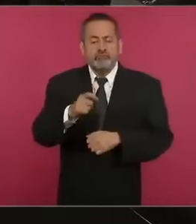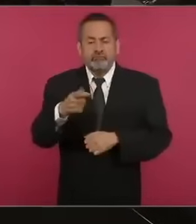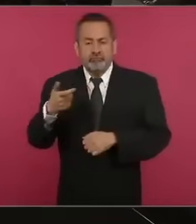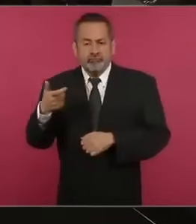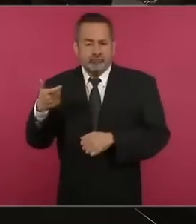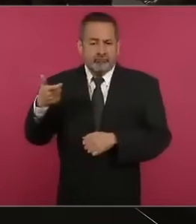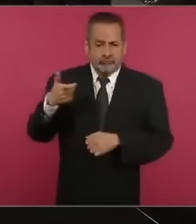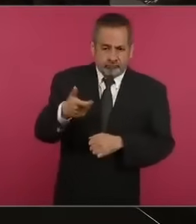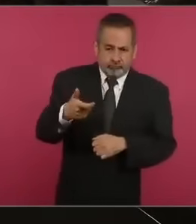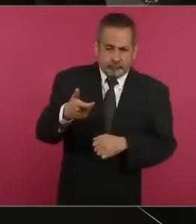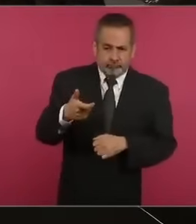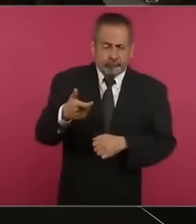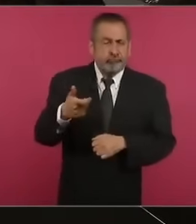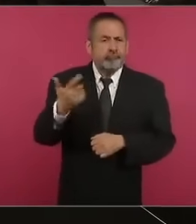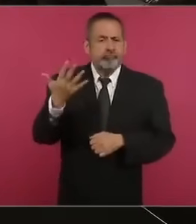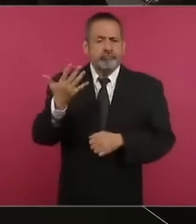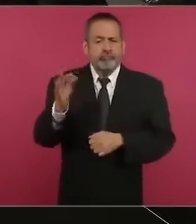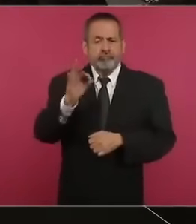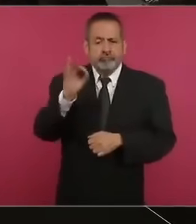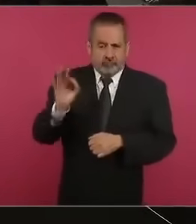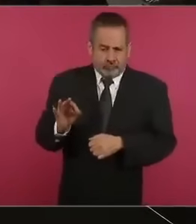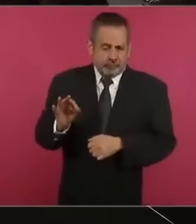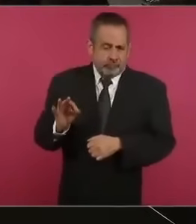inviertan 50%